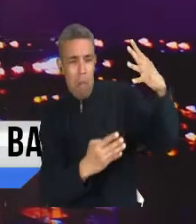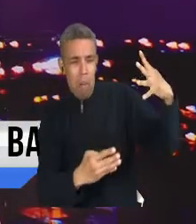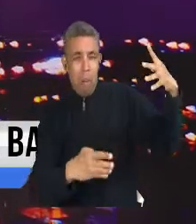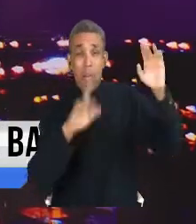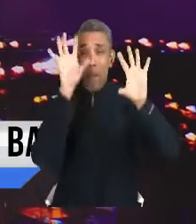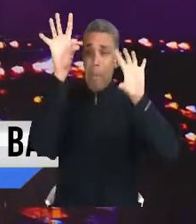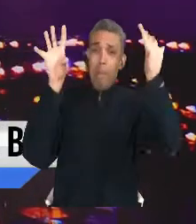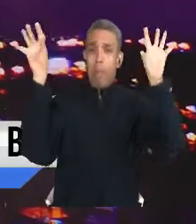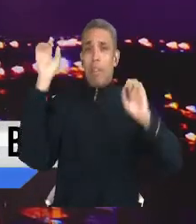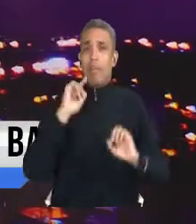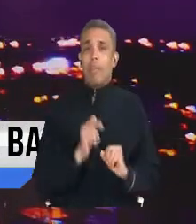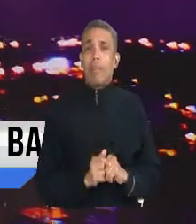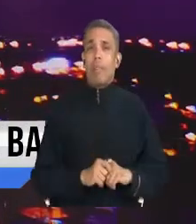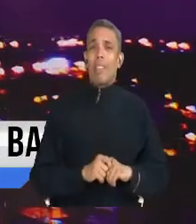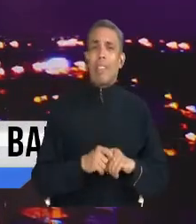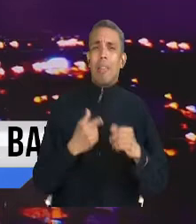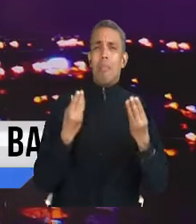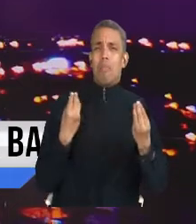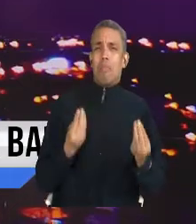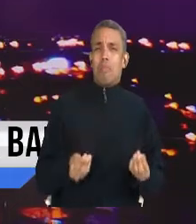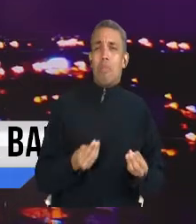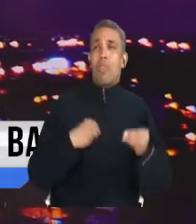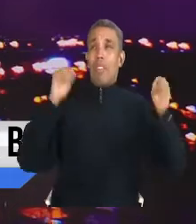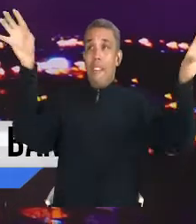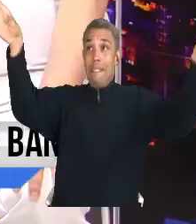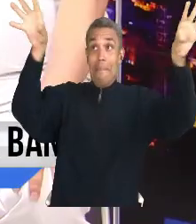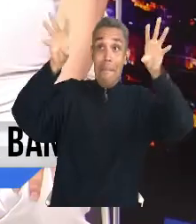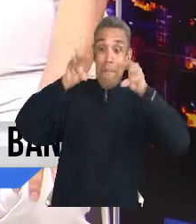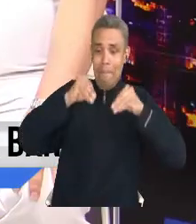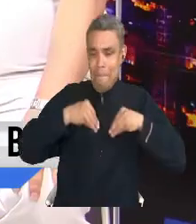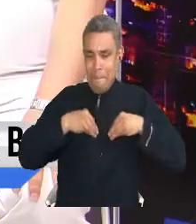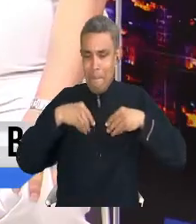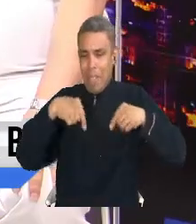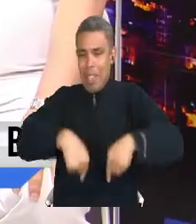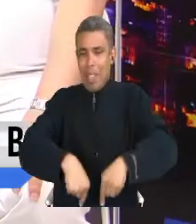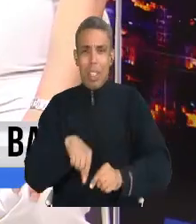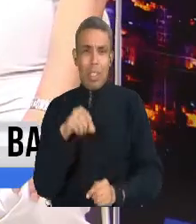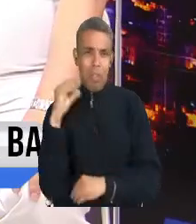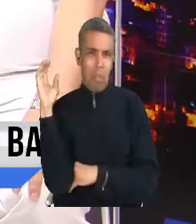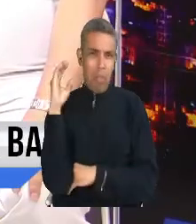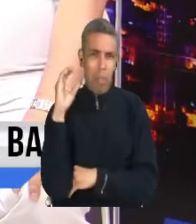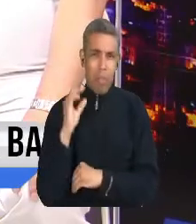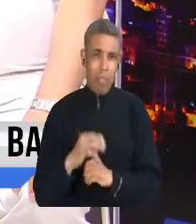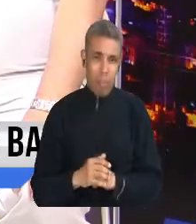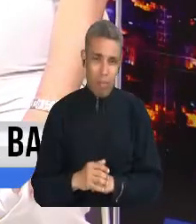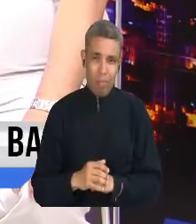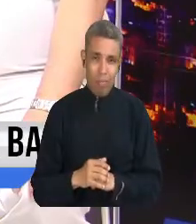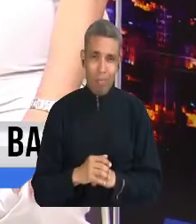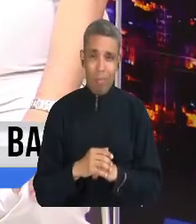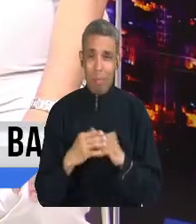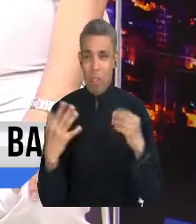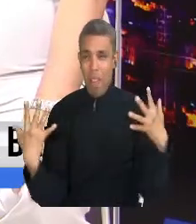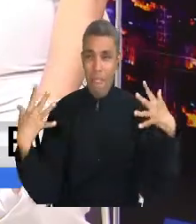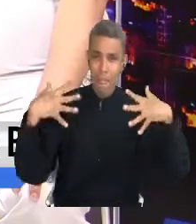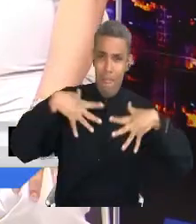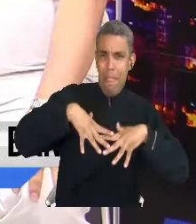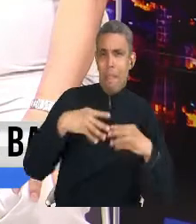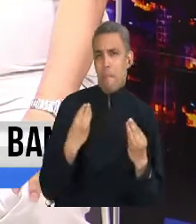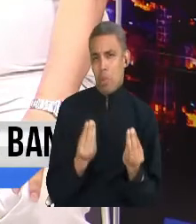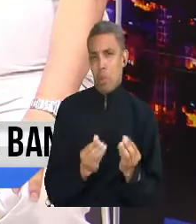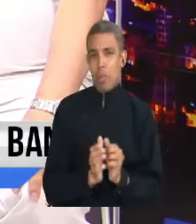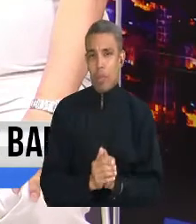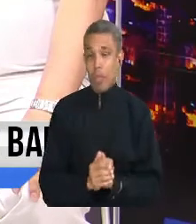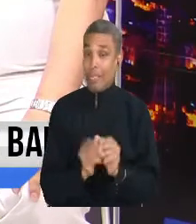de nuestra música, que es muy rica en todos los sentidos. José, de la costa caribe nos llega todo, pero es que todas